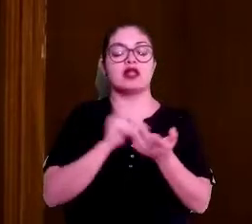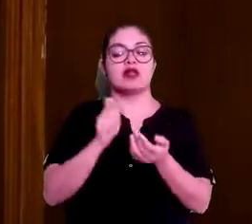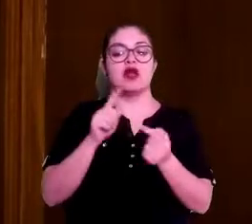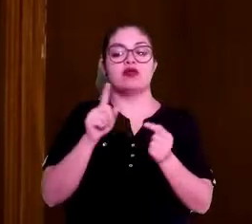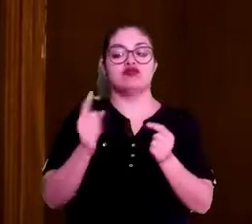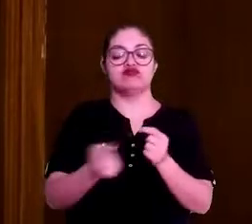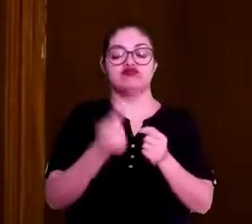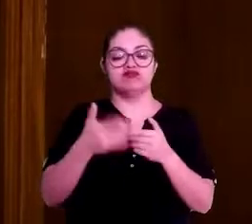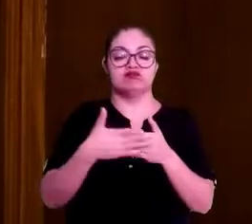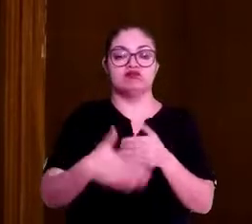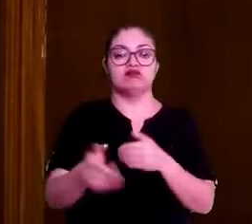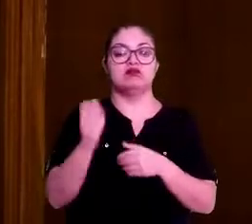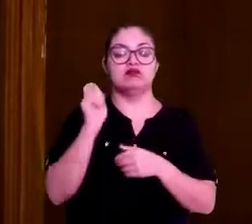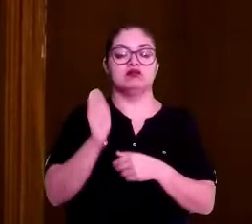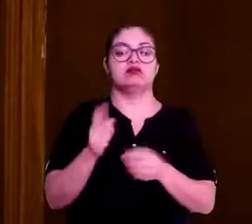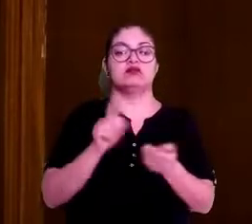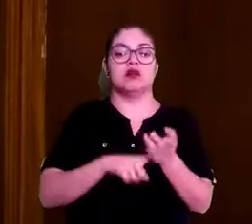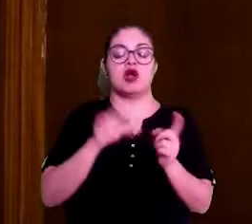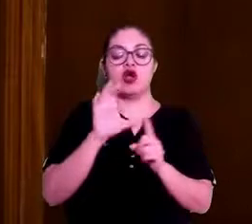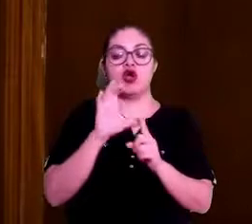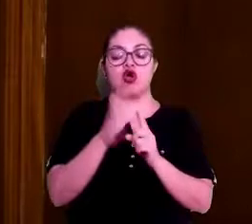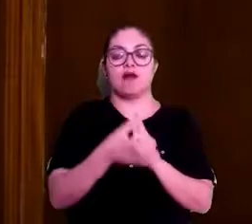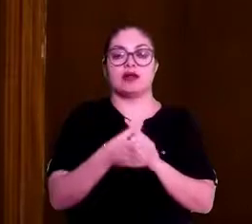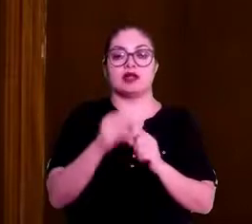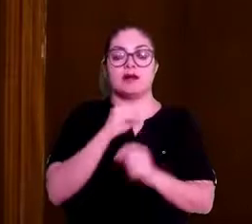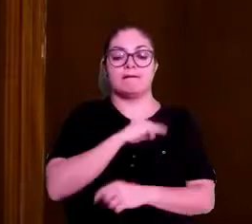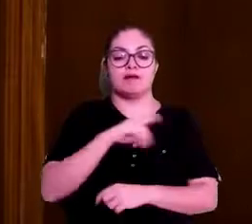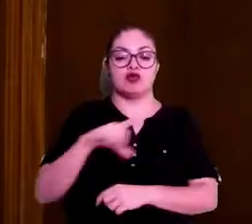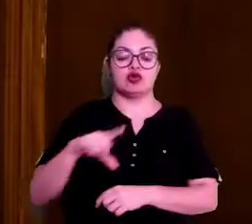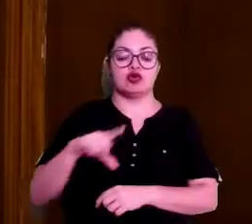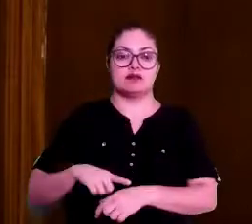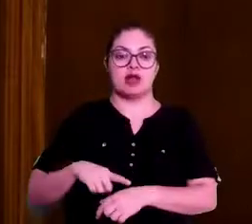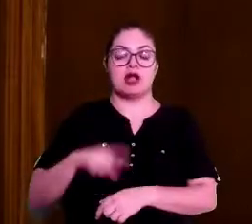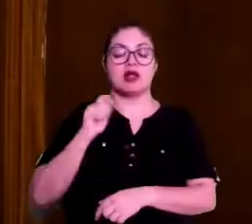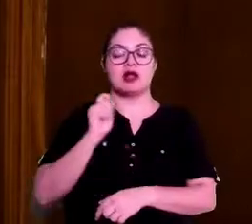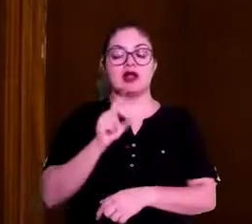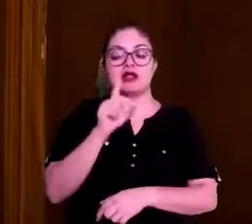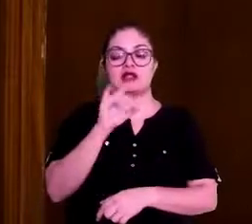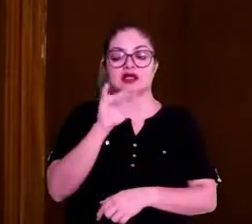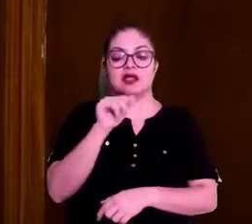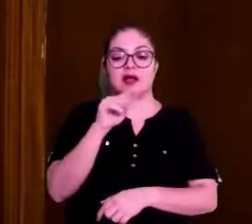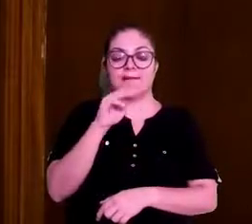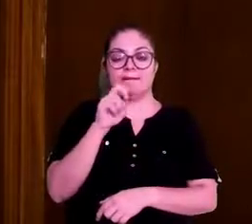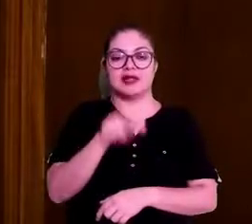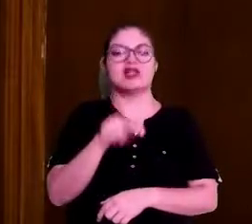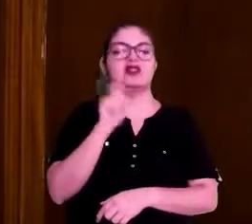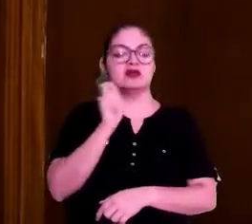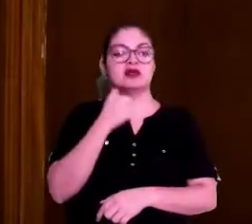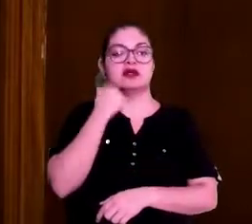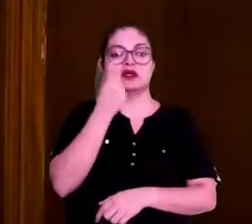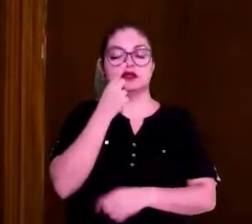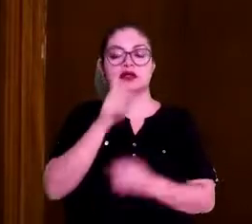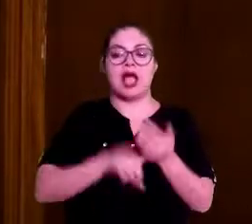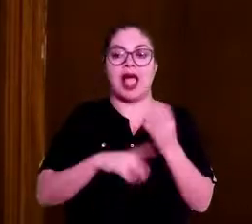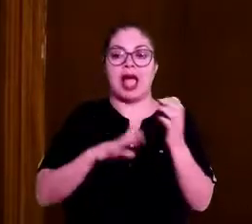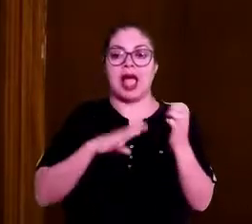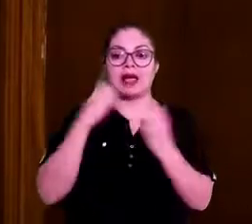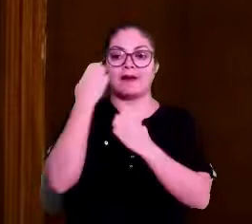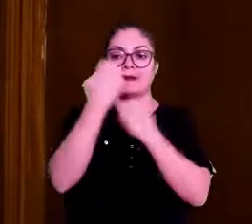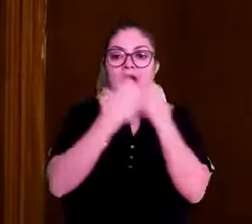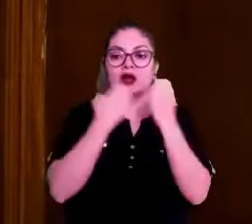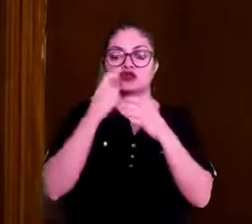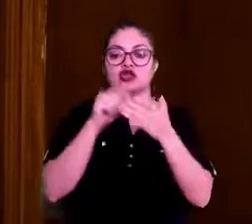permanente emitido por el Comité Municipal de Dictamen de Giro, que se sustenta en la evaluación técnica